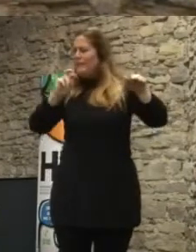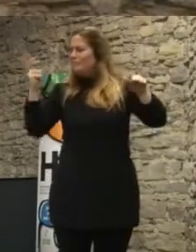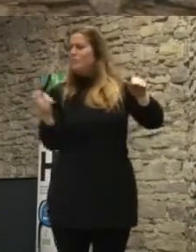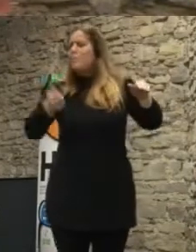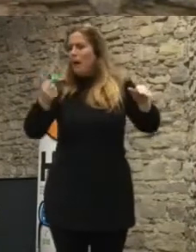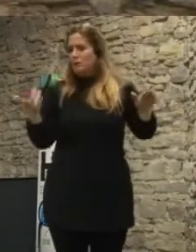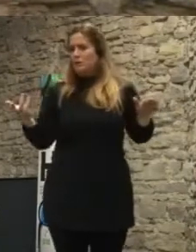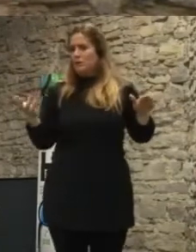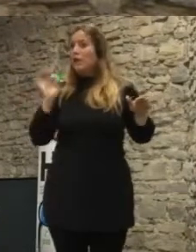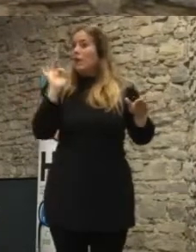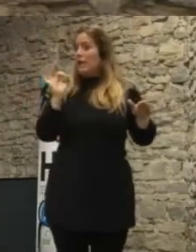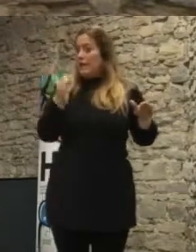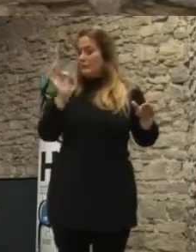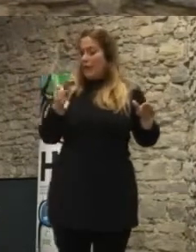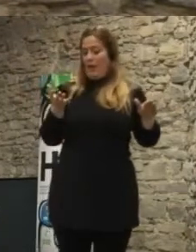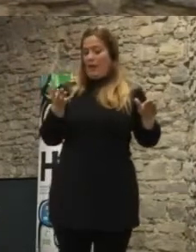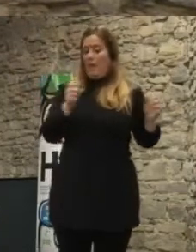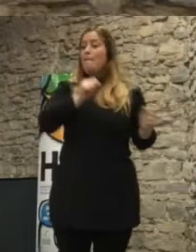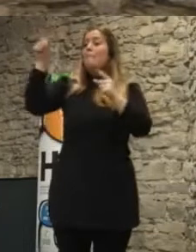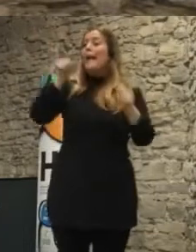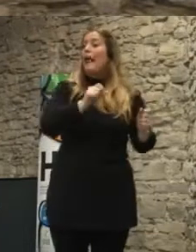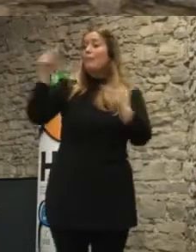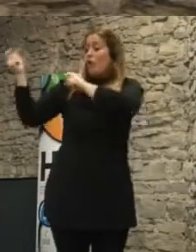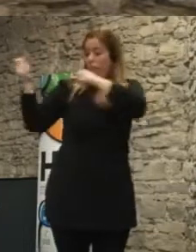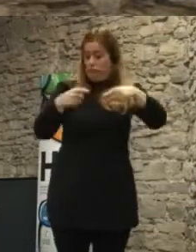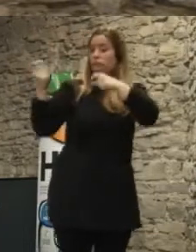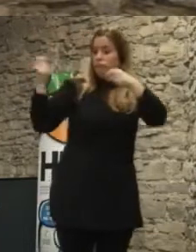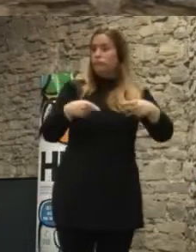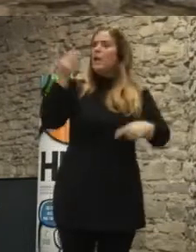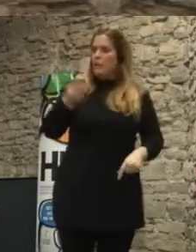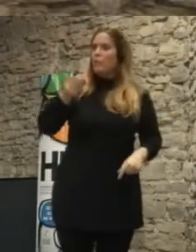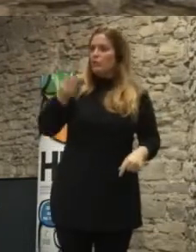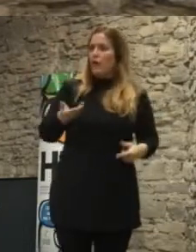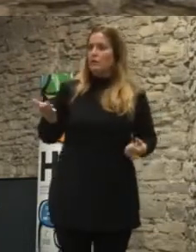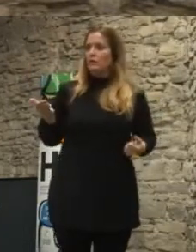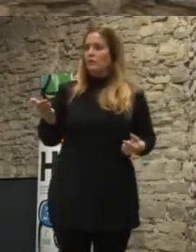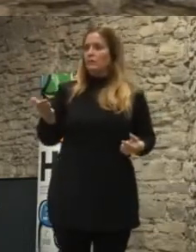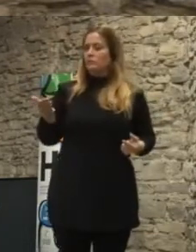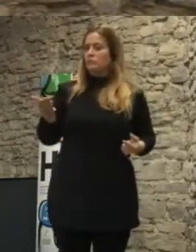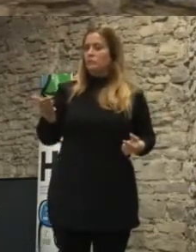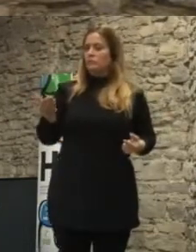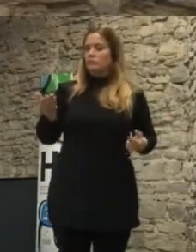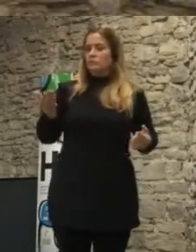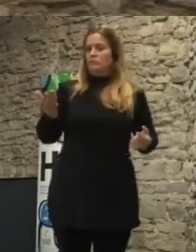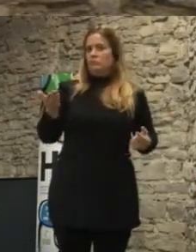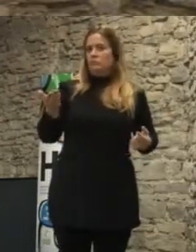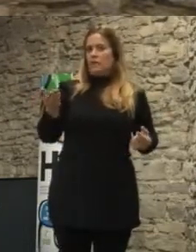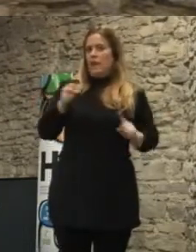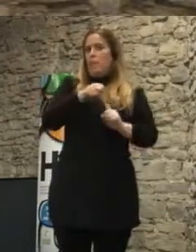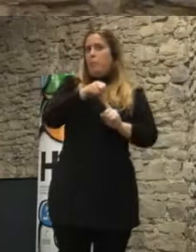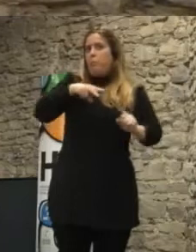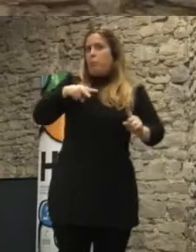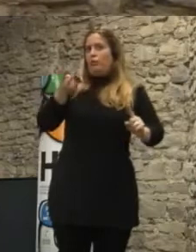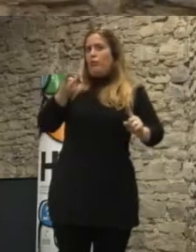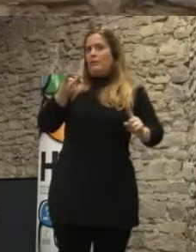Ciertamente los movimientos migratorios pues son importantes y la diversidad desde el punto de vista